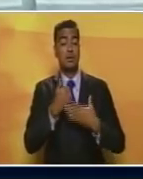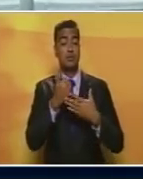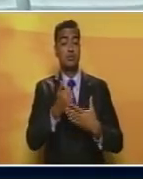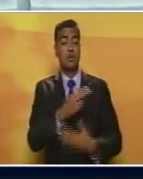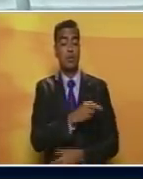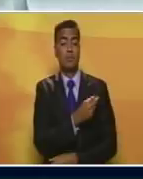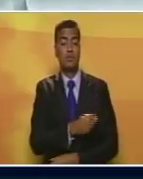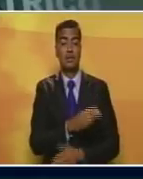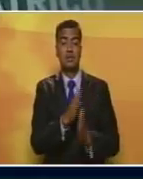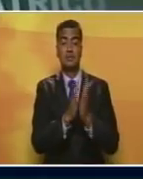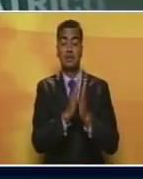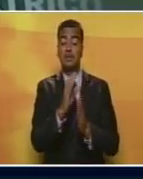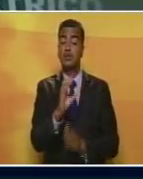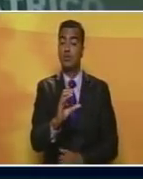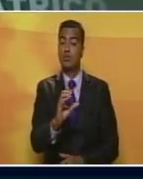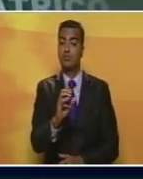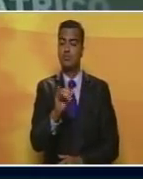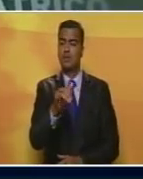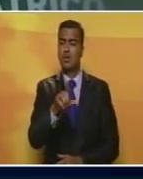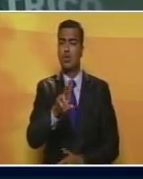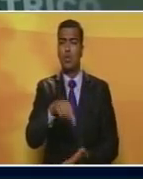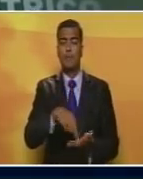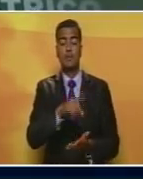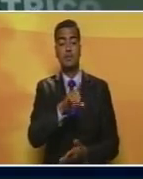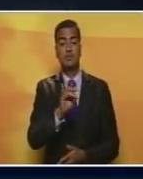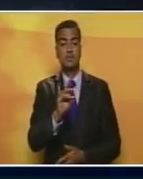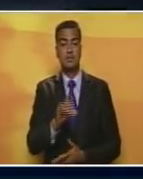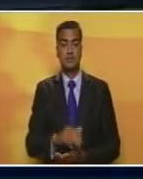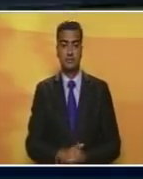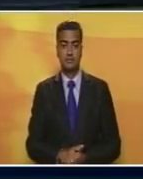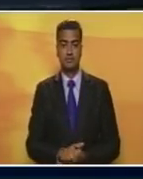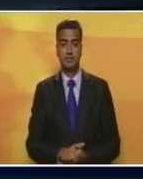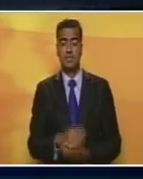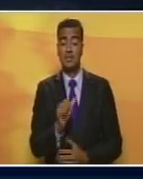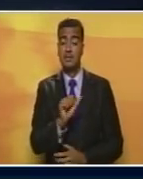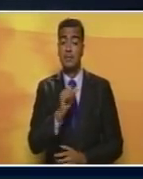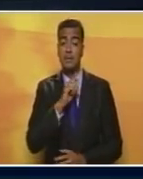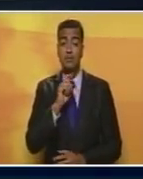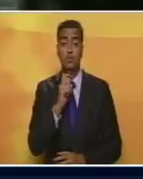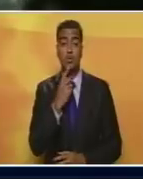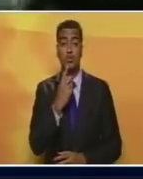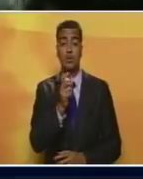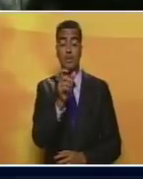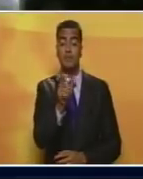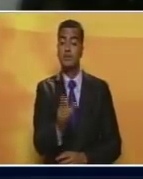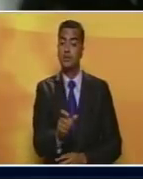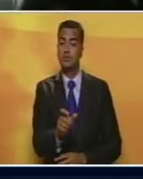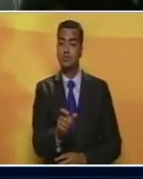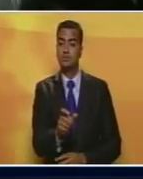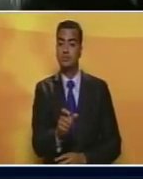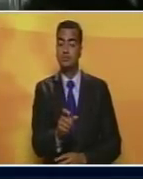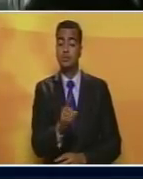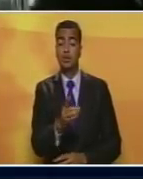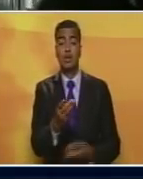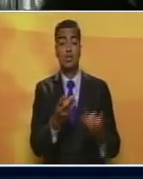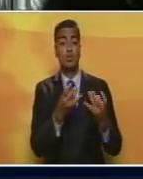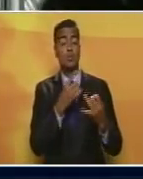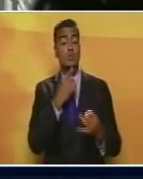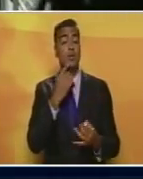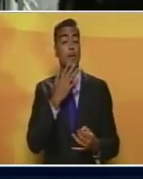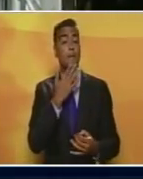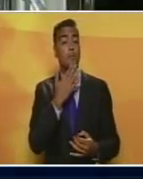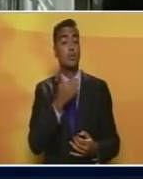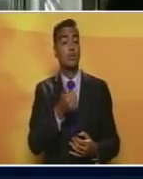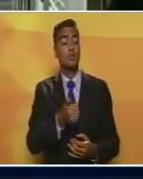14 neonatos en el mes de enero por presuntos problemas de desnutrición. Nuestra compañera Mariné Glot nos amplía la información. Por